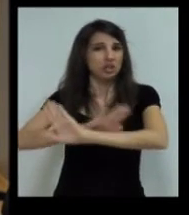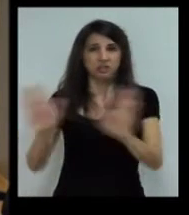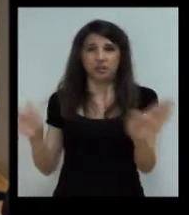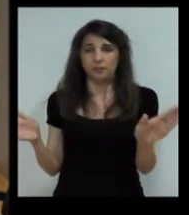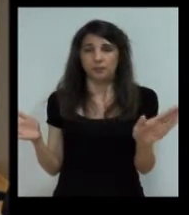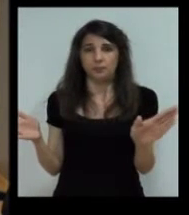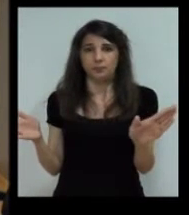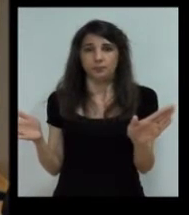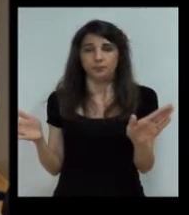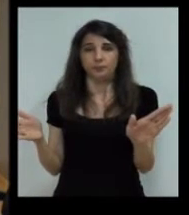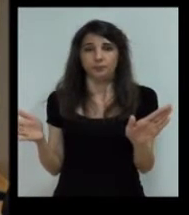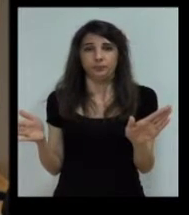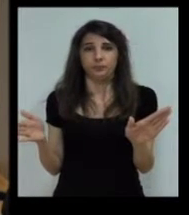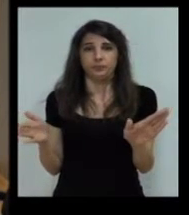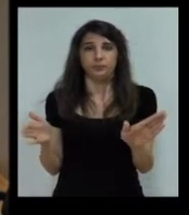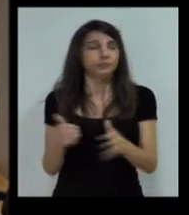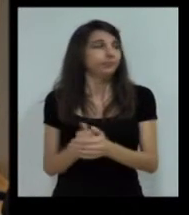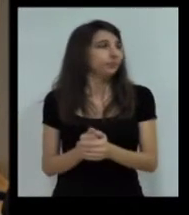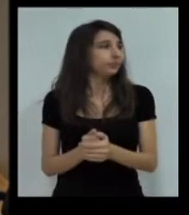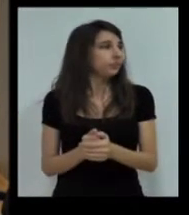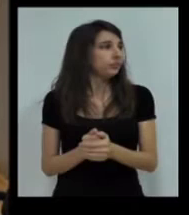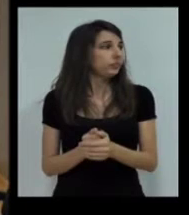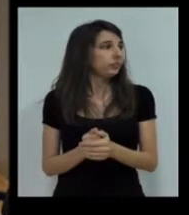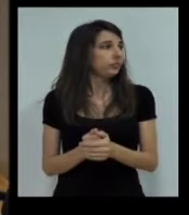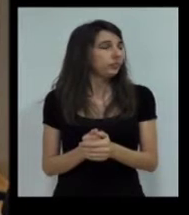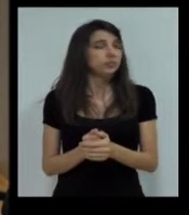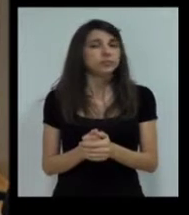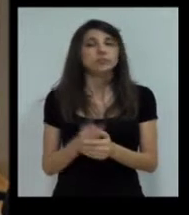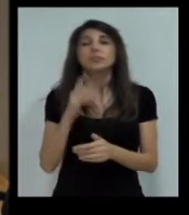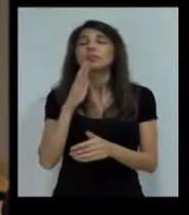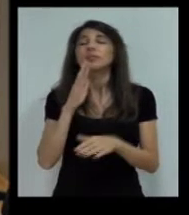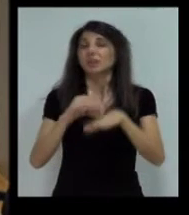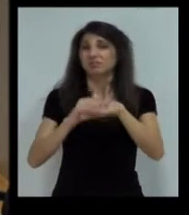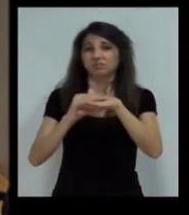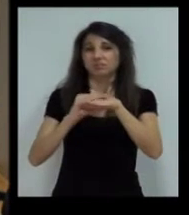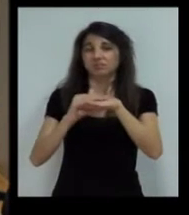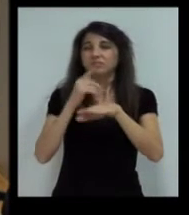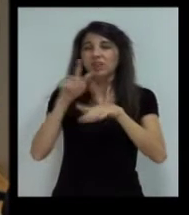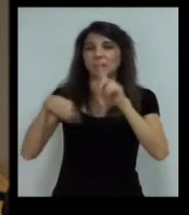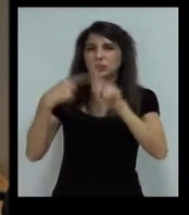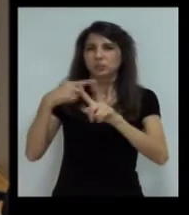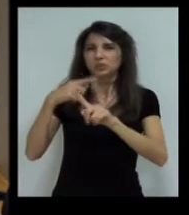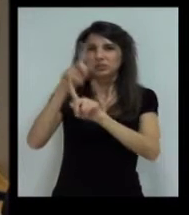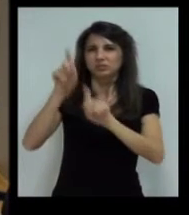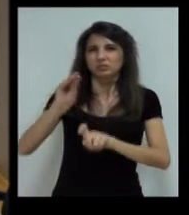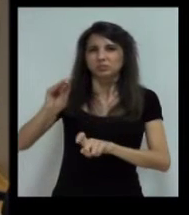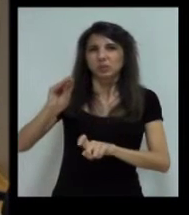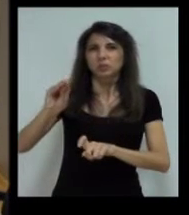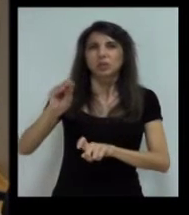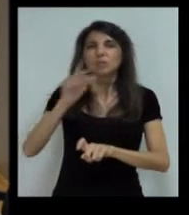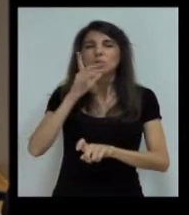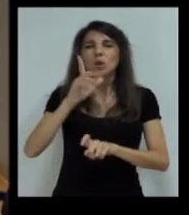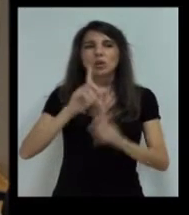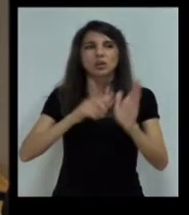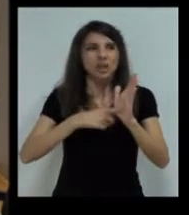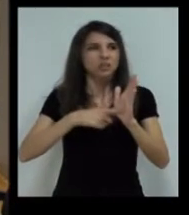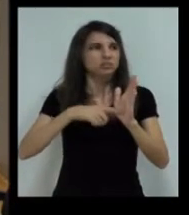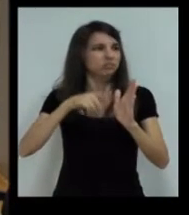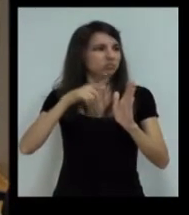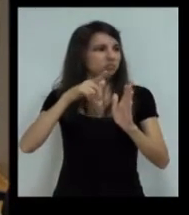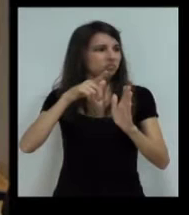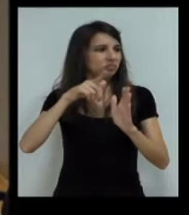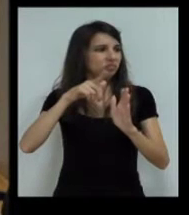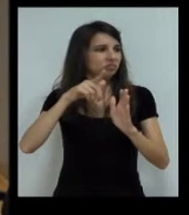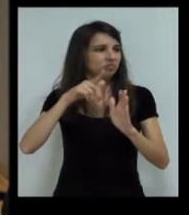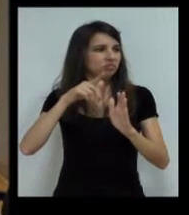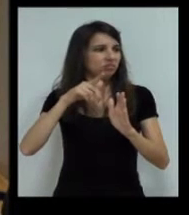nos... Pero perdona, pero los difusores sí estamos Melisa, si quieres cuando termines, pero un poco preguntar por la red Melisa y qué me podéis comentar sobre ello, el que